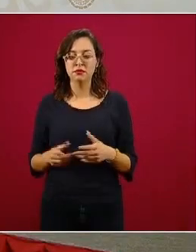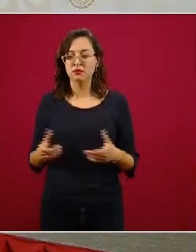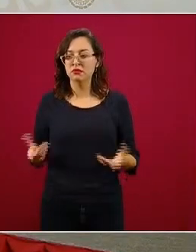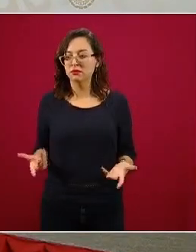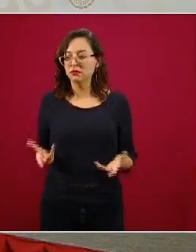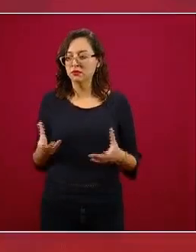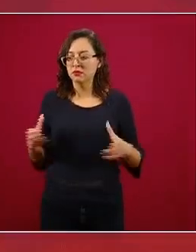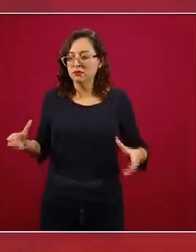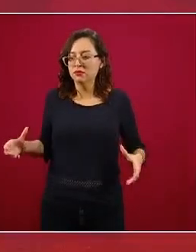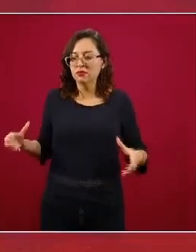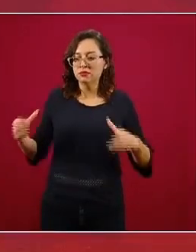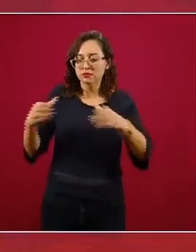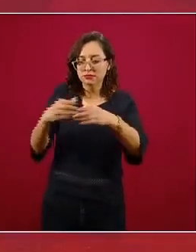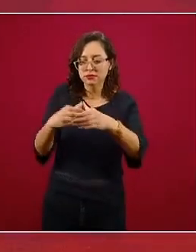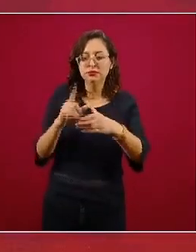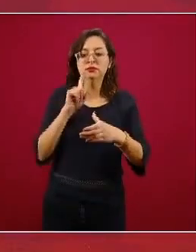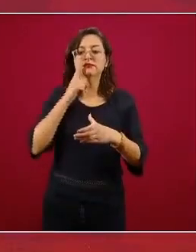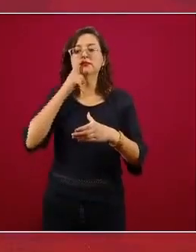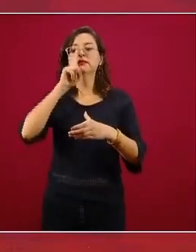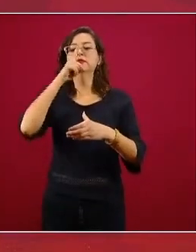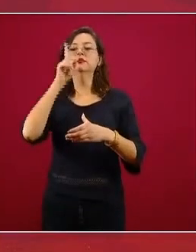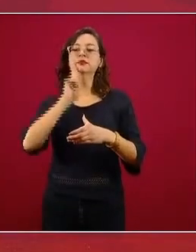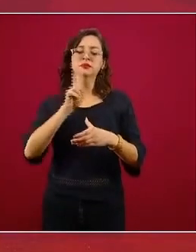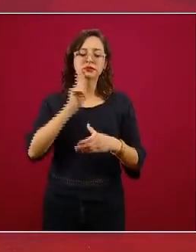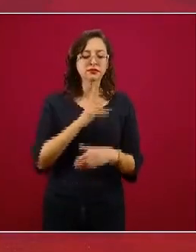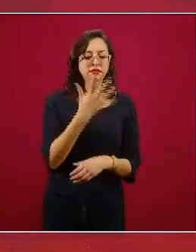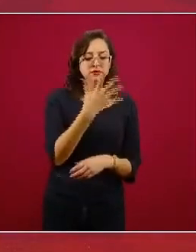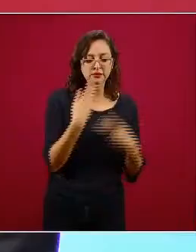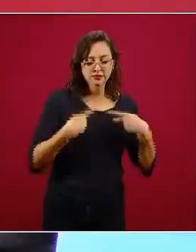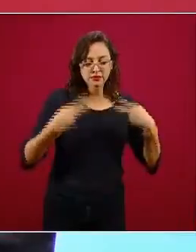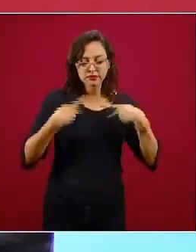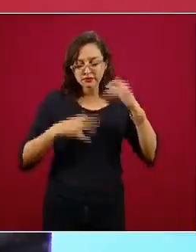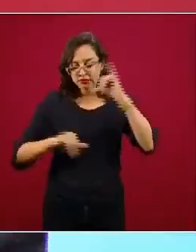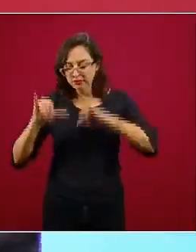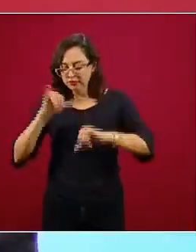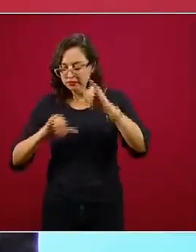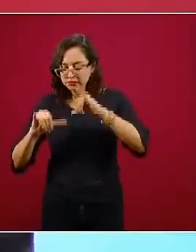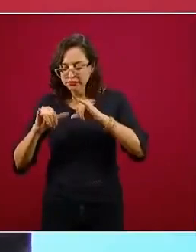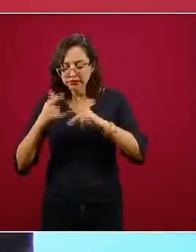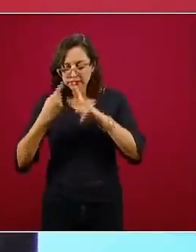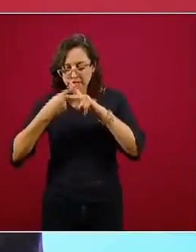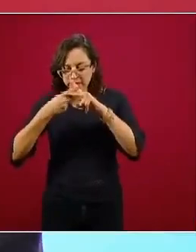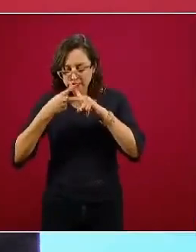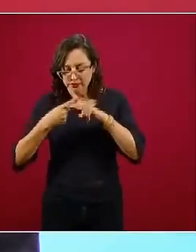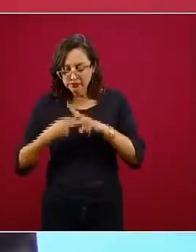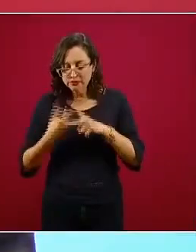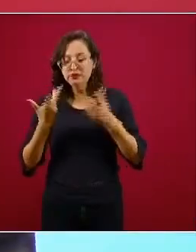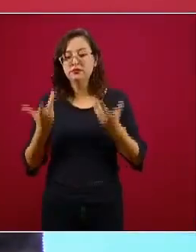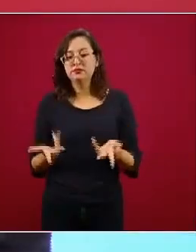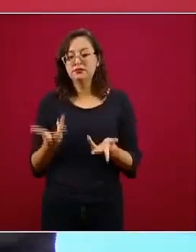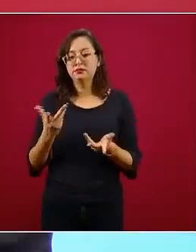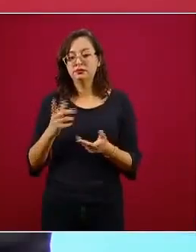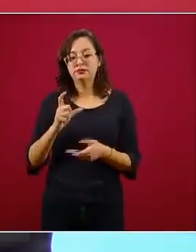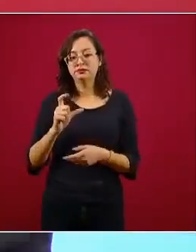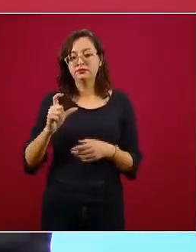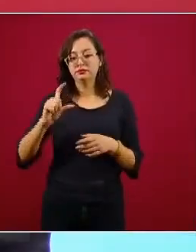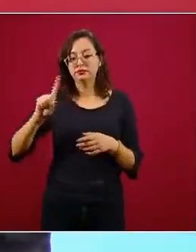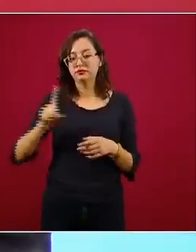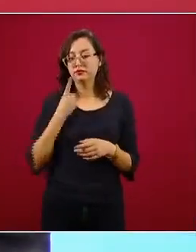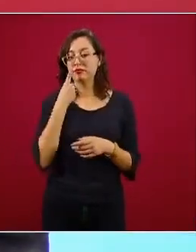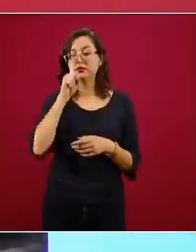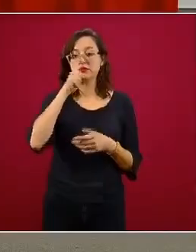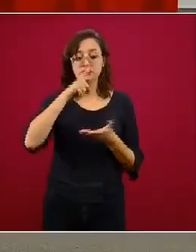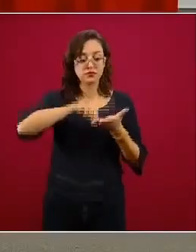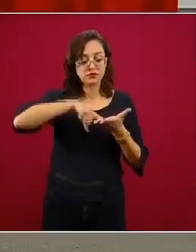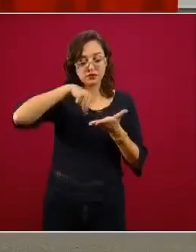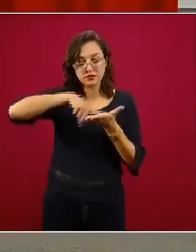Concentración de especímenes, se toman las muestras de 5 personas y se concentran en un solo, le voy a llamar tubito, en realidad es una